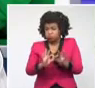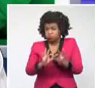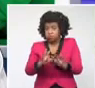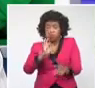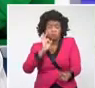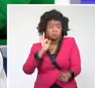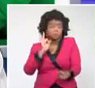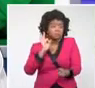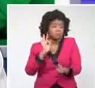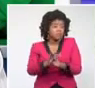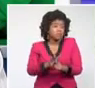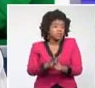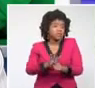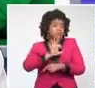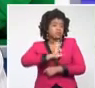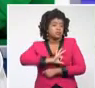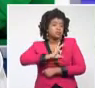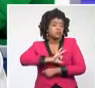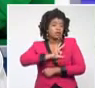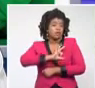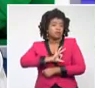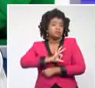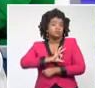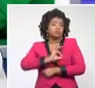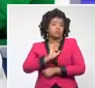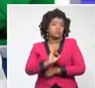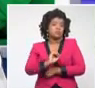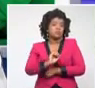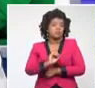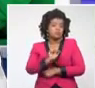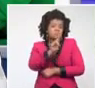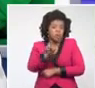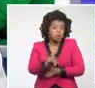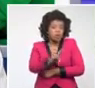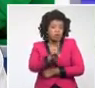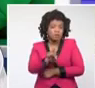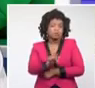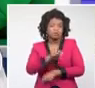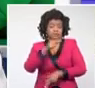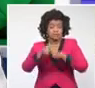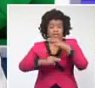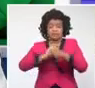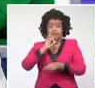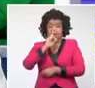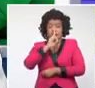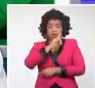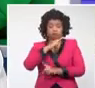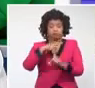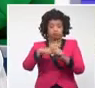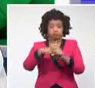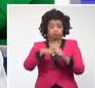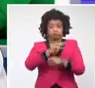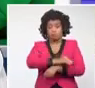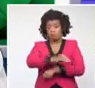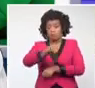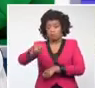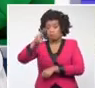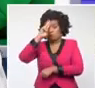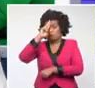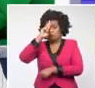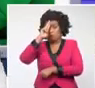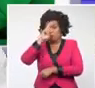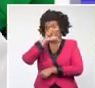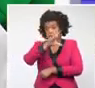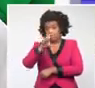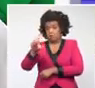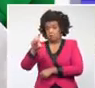inicialmente con síntomas que fueron detectados en la pesquisa, se hizo el diagnóstico, se ingresó y